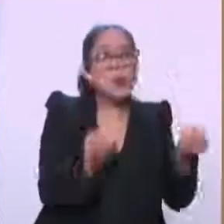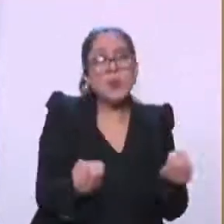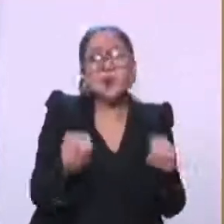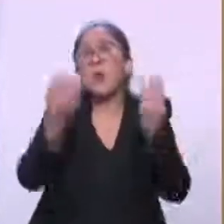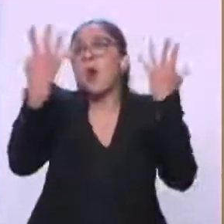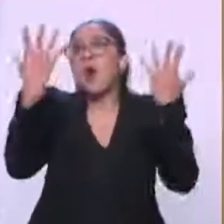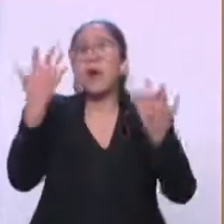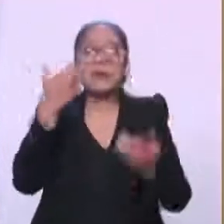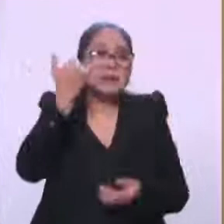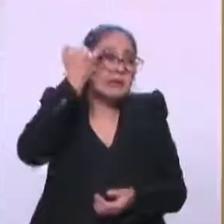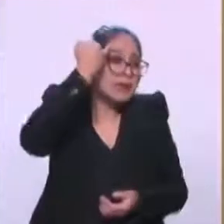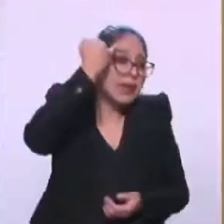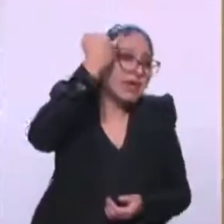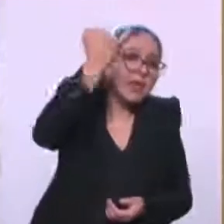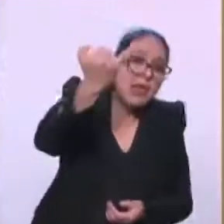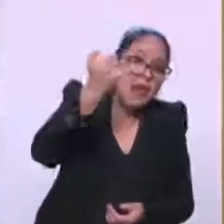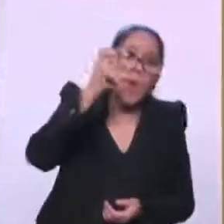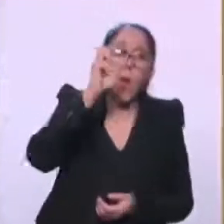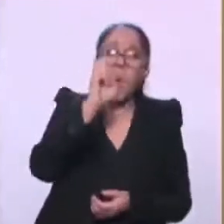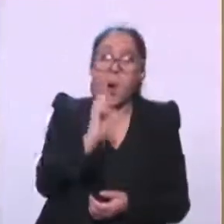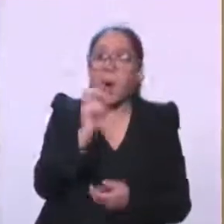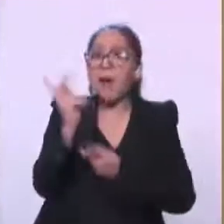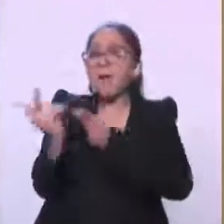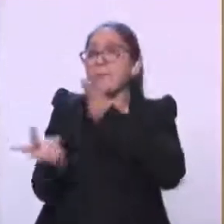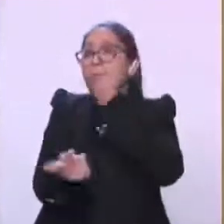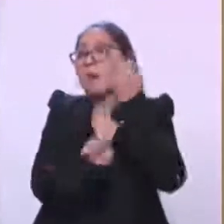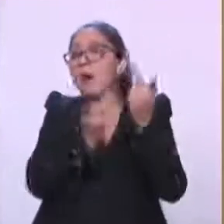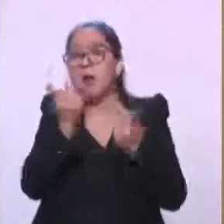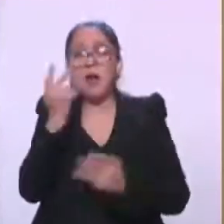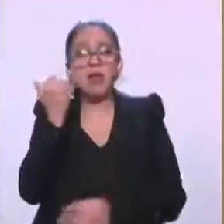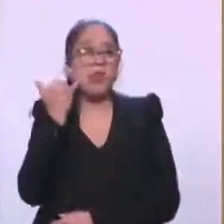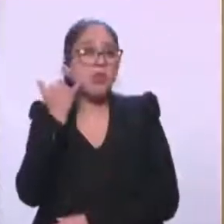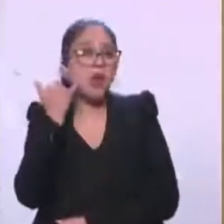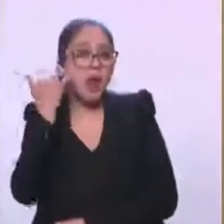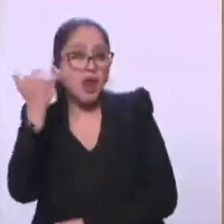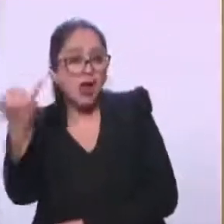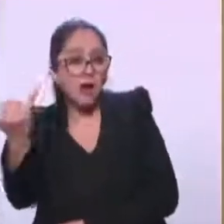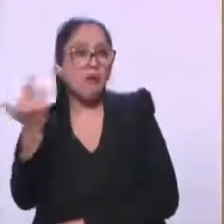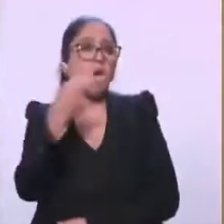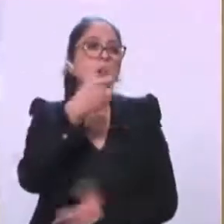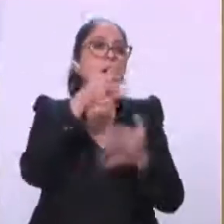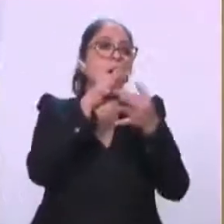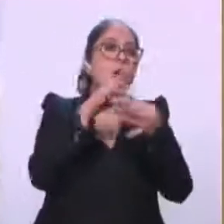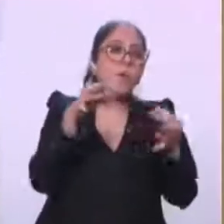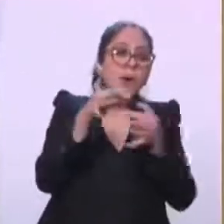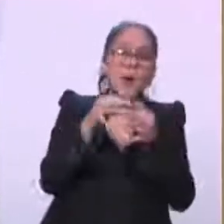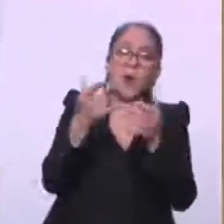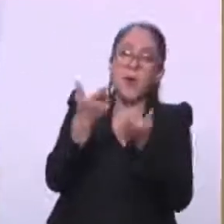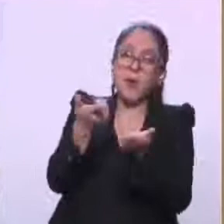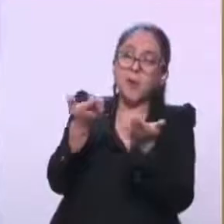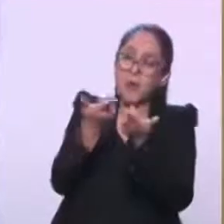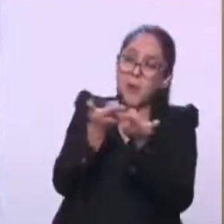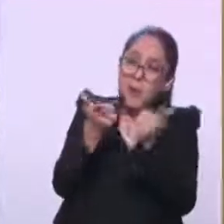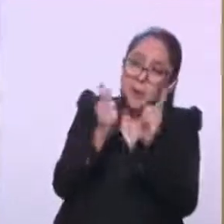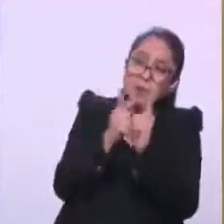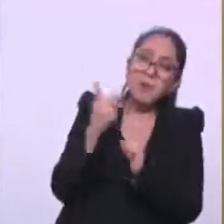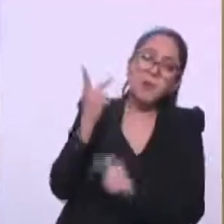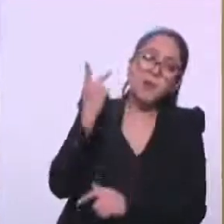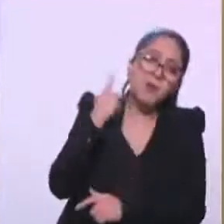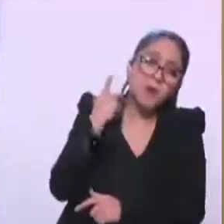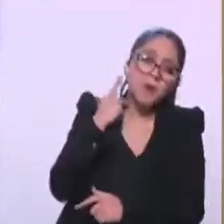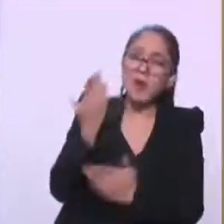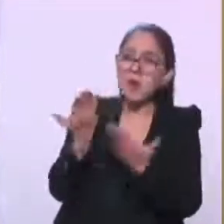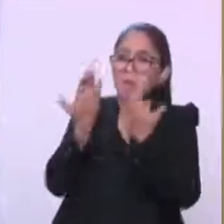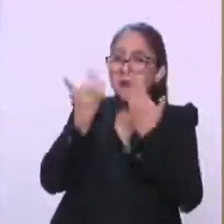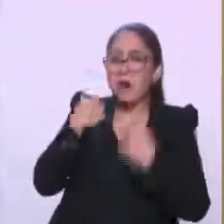hacer una medición telefónica, midiendo partidos, sin candidatos, pues está bien, está interesante